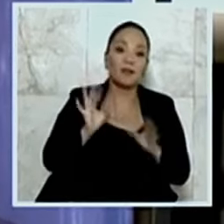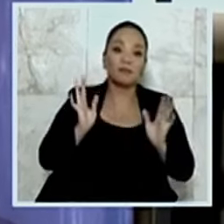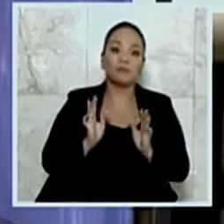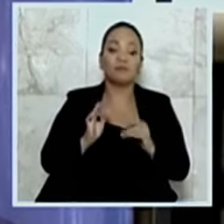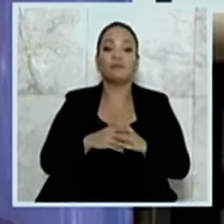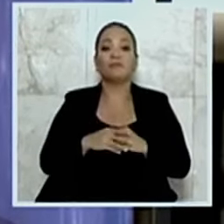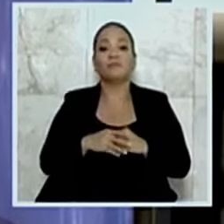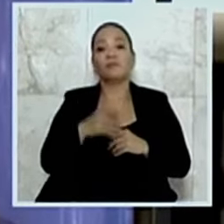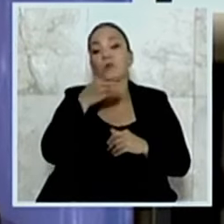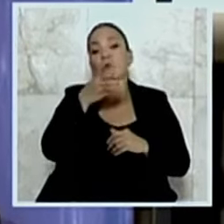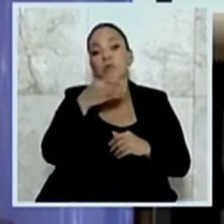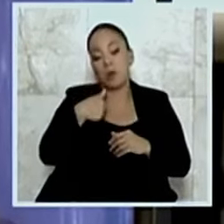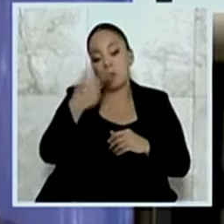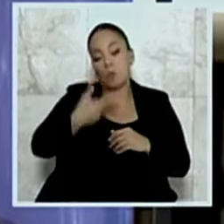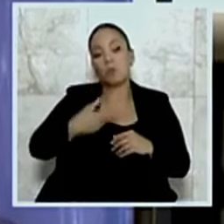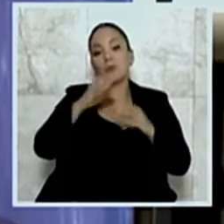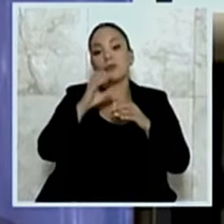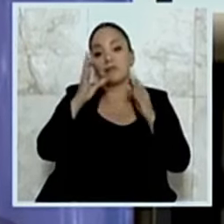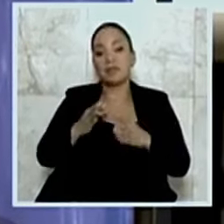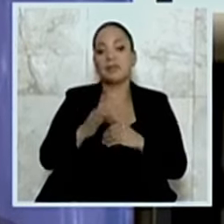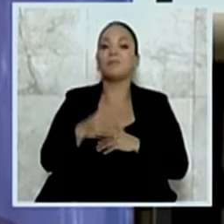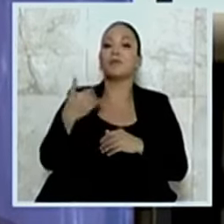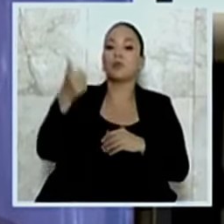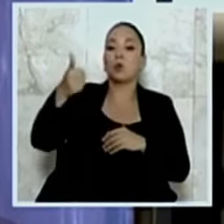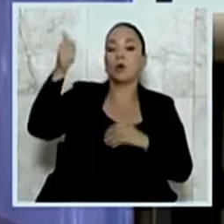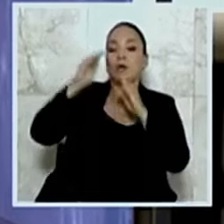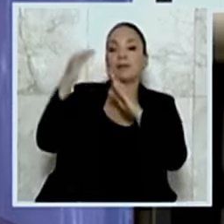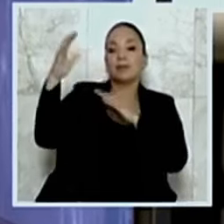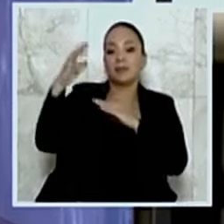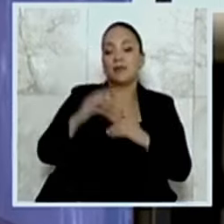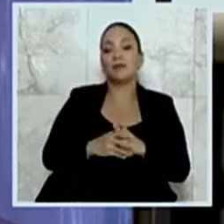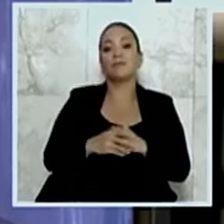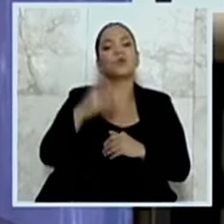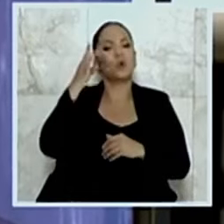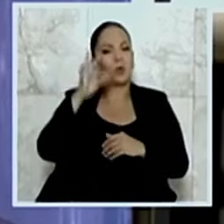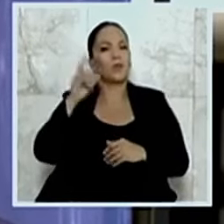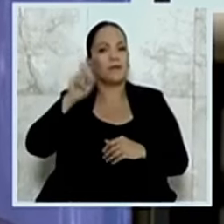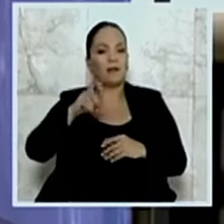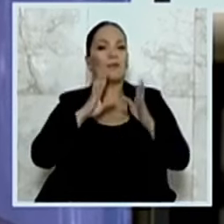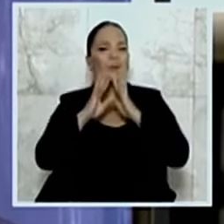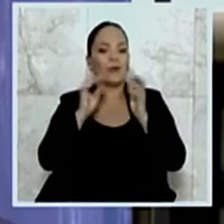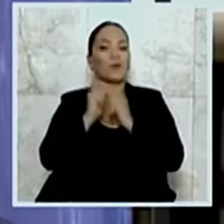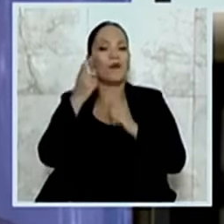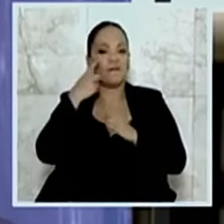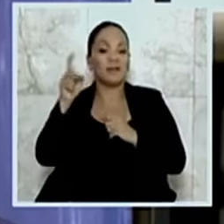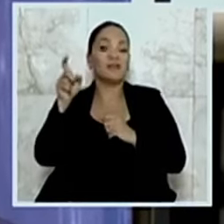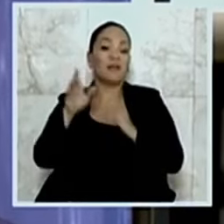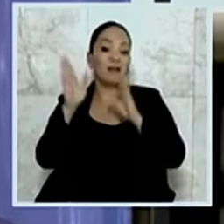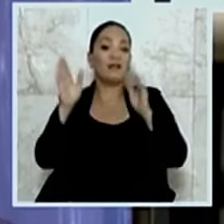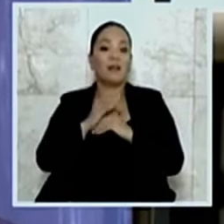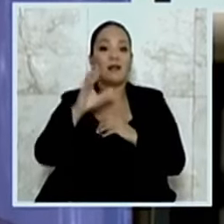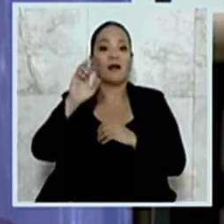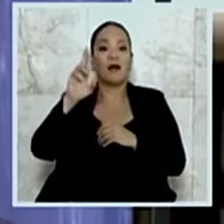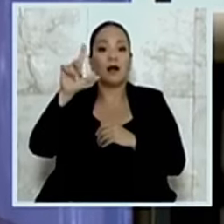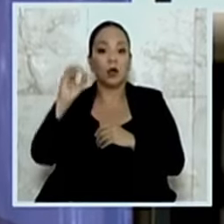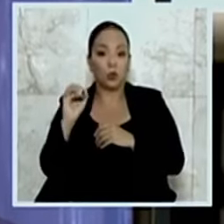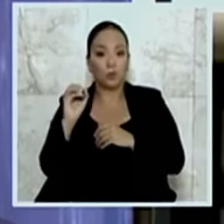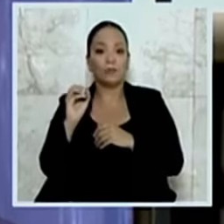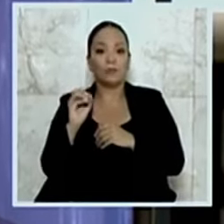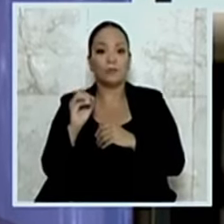Entonces, bueno, ahí Pueblo de Costa Rica, ahí están los hechos, fíjese quién le informa y a quién le cree, eso es un consejo